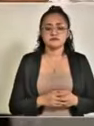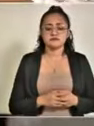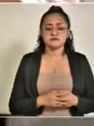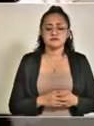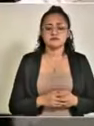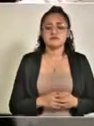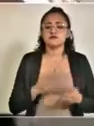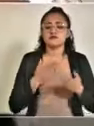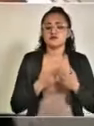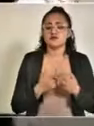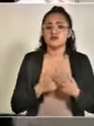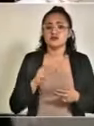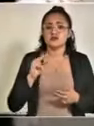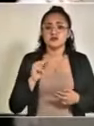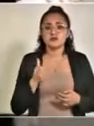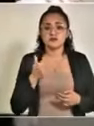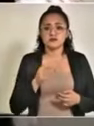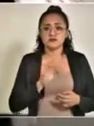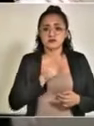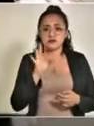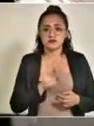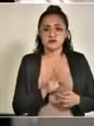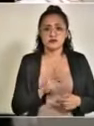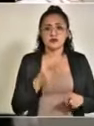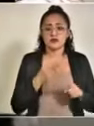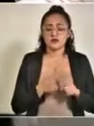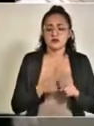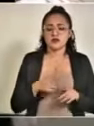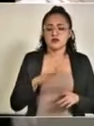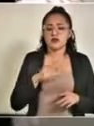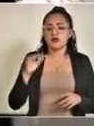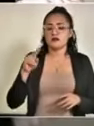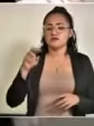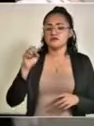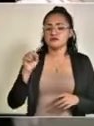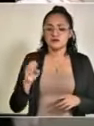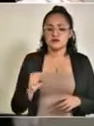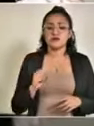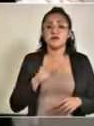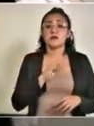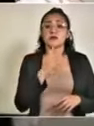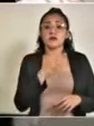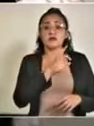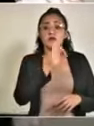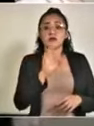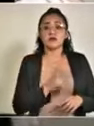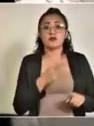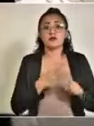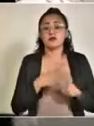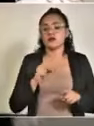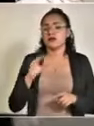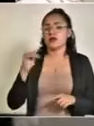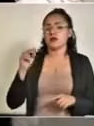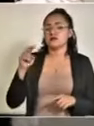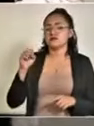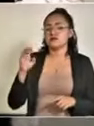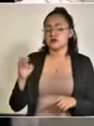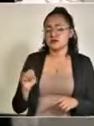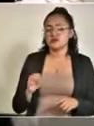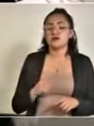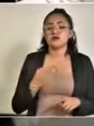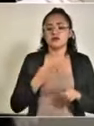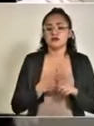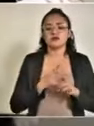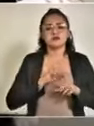de abasto de un 86% en lo que es cauces y de un 92% de lo que es no cauces. Ya